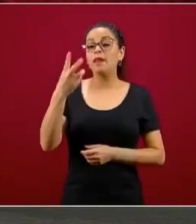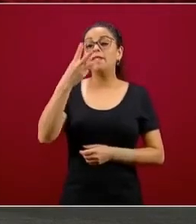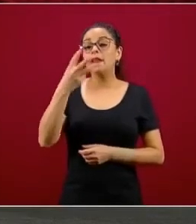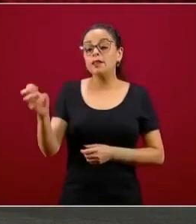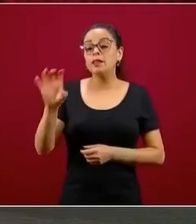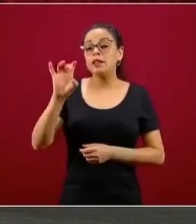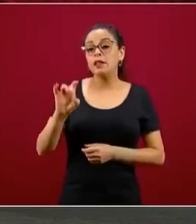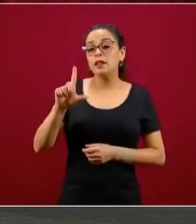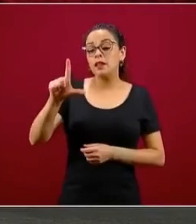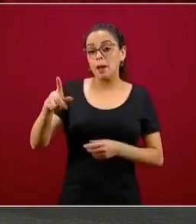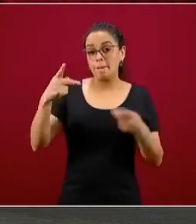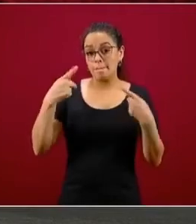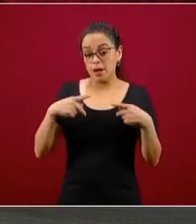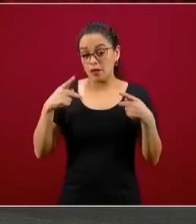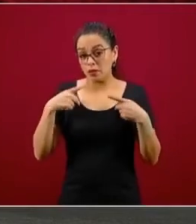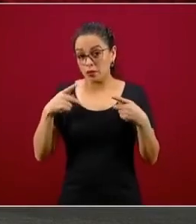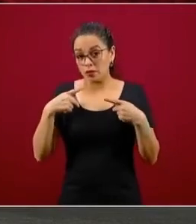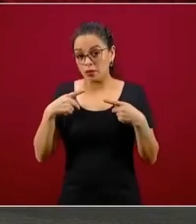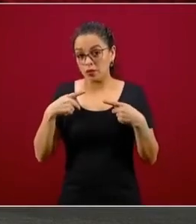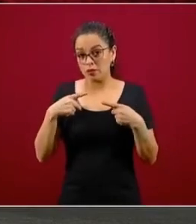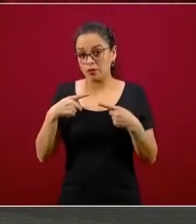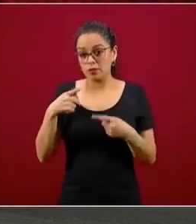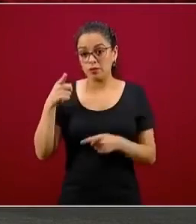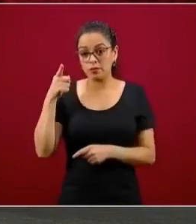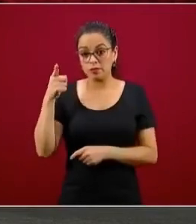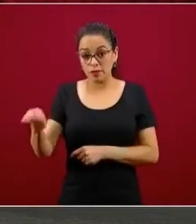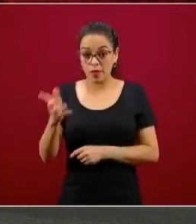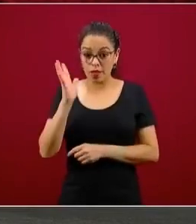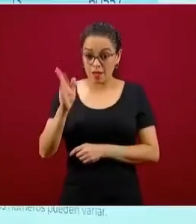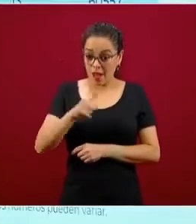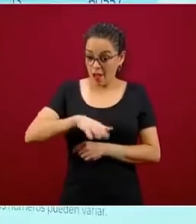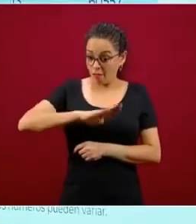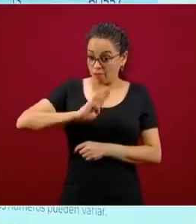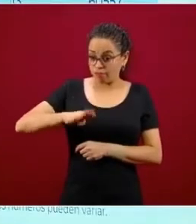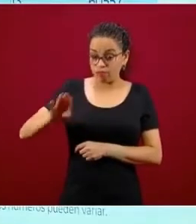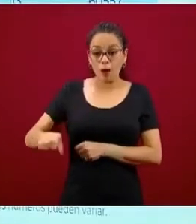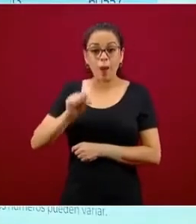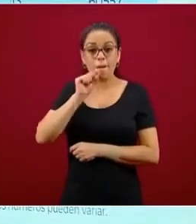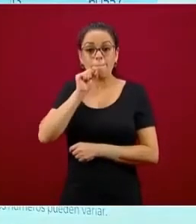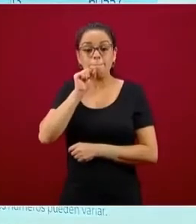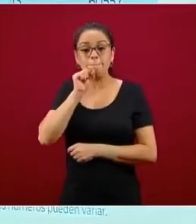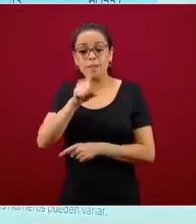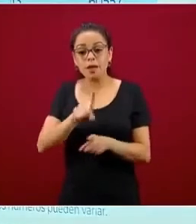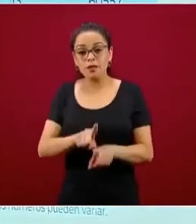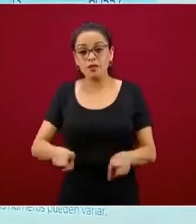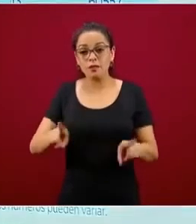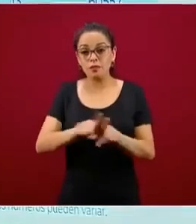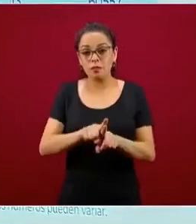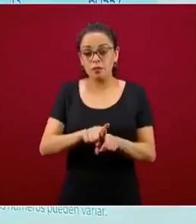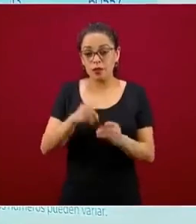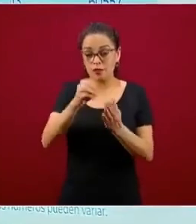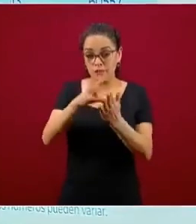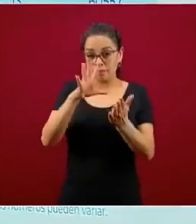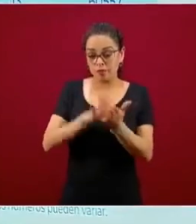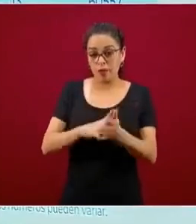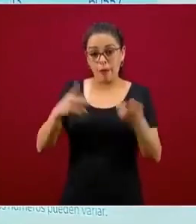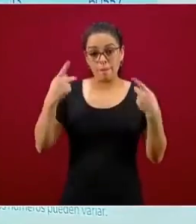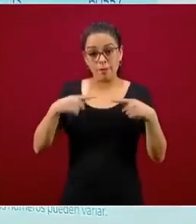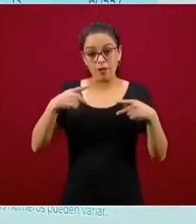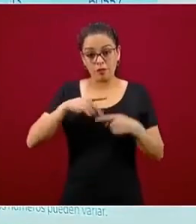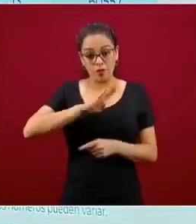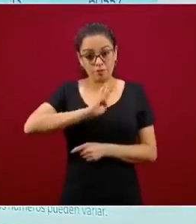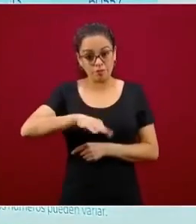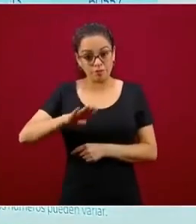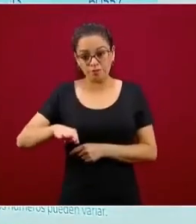337 personas son necesariamente, de las que hayan fallecido, las mismas que están en el registro de personas fallecidas. Puede ser que algunas de